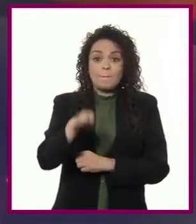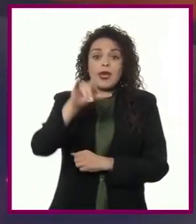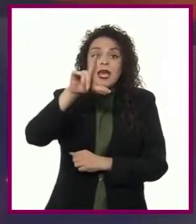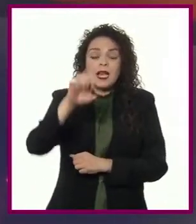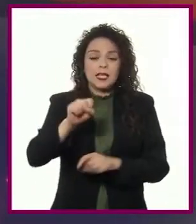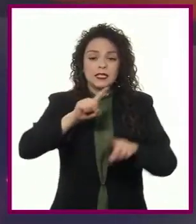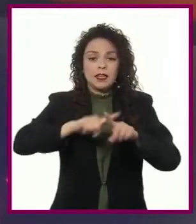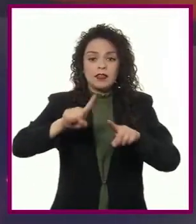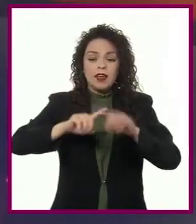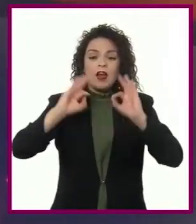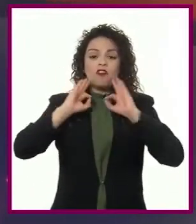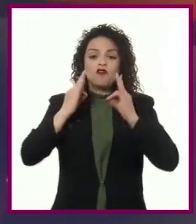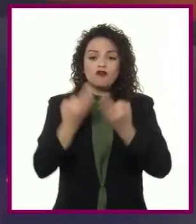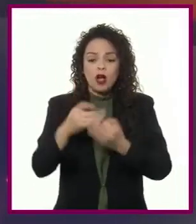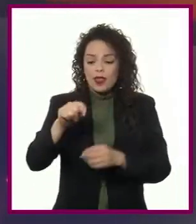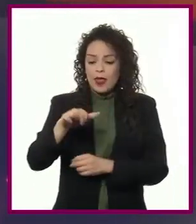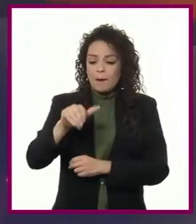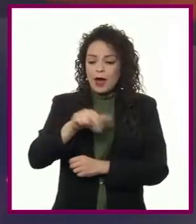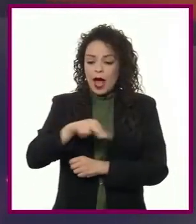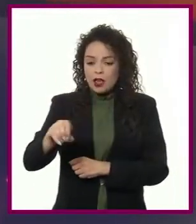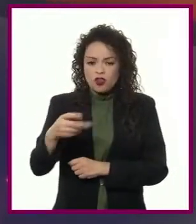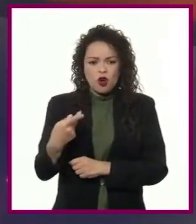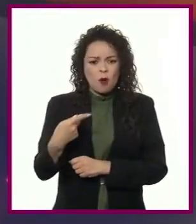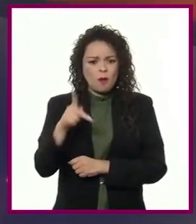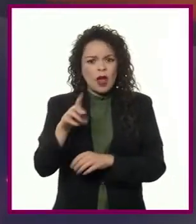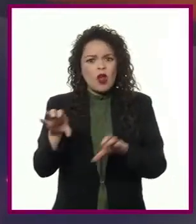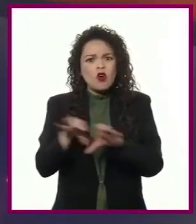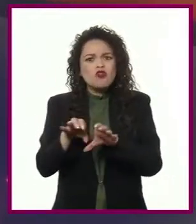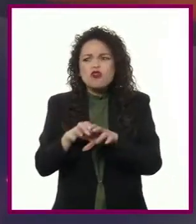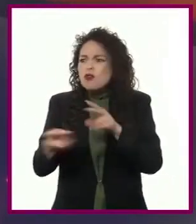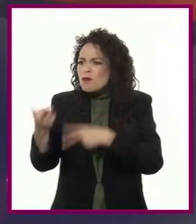tamaños y formas. Pero, ¿cómo es que se formaron?